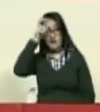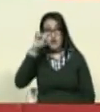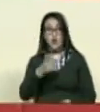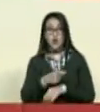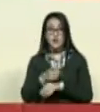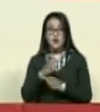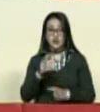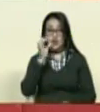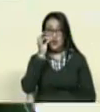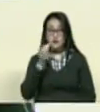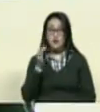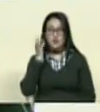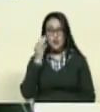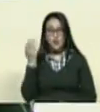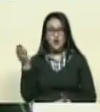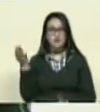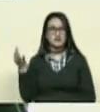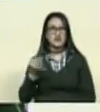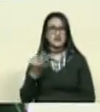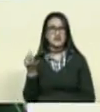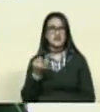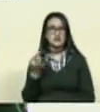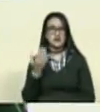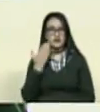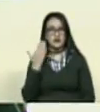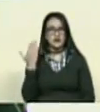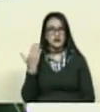Es una mujer verdaderamente